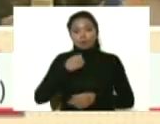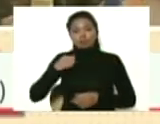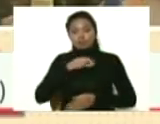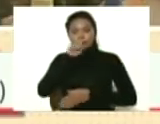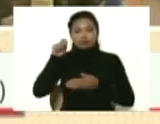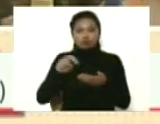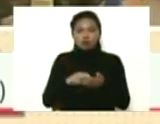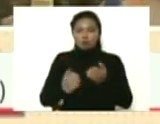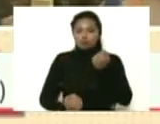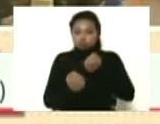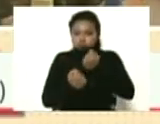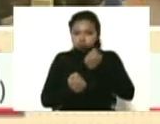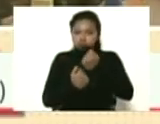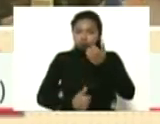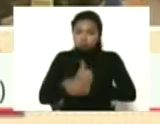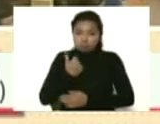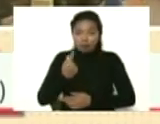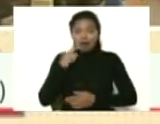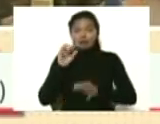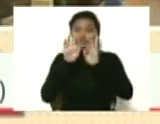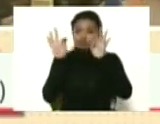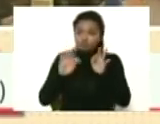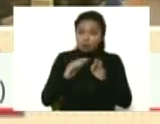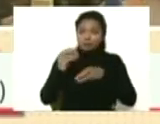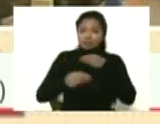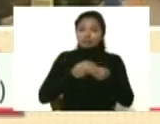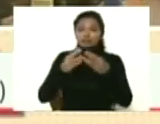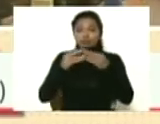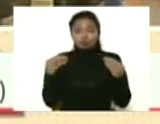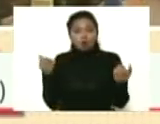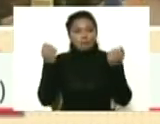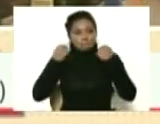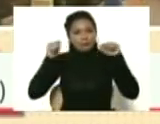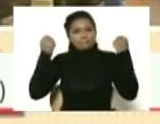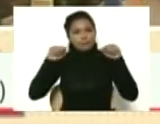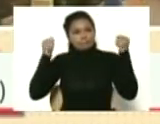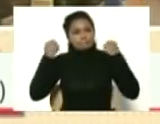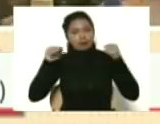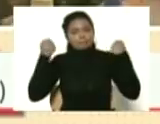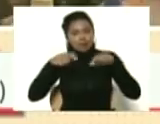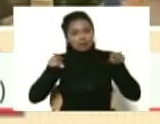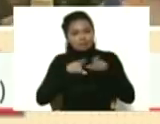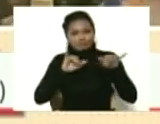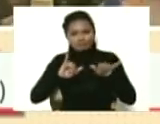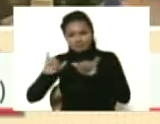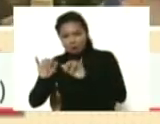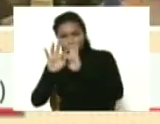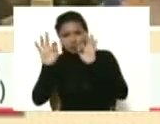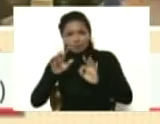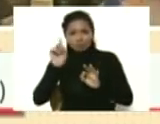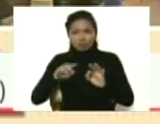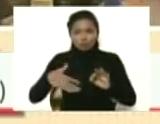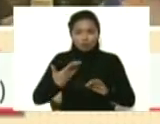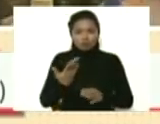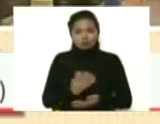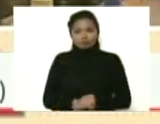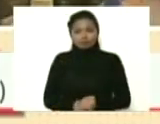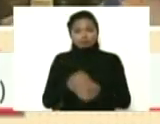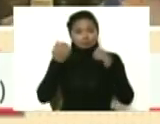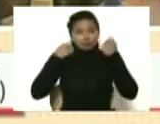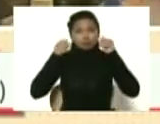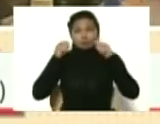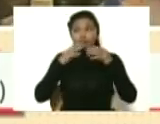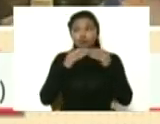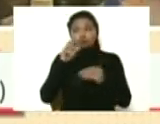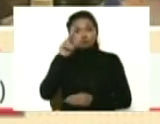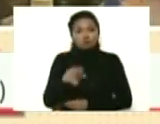a reforzar. Y es una manera de todo el entrenamiento ponerlo en práctica. Ponerlo en práctica todos